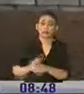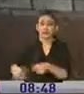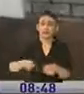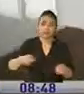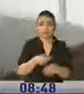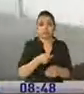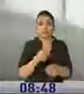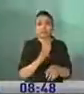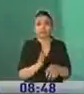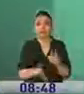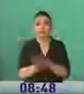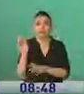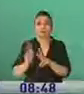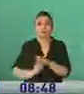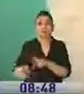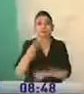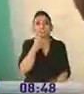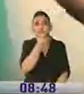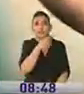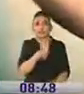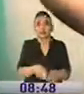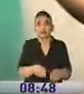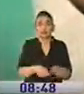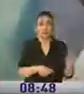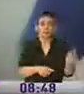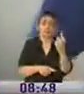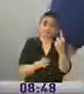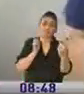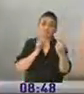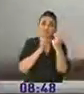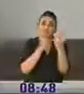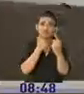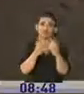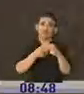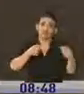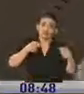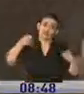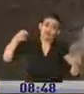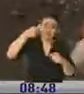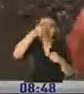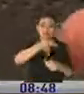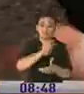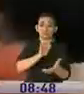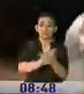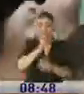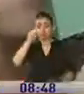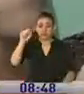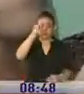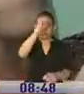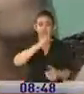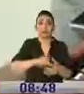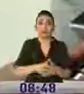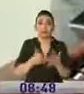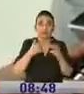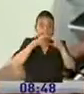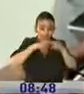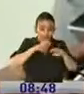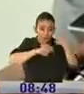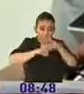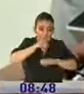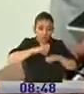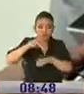sacó por acá, sacó el arma. Entonces con esa arma fue que él se le iba encima y le hirió en la cabeza a mi esposo. Al hacerle el reconocimiento médico, el